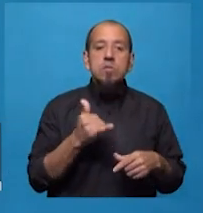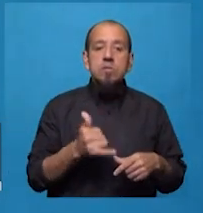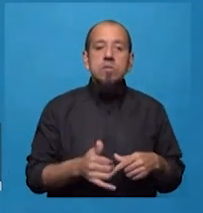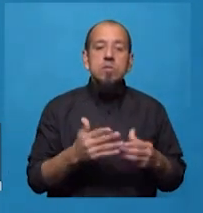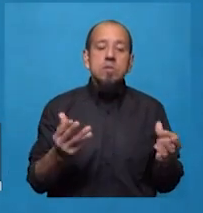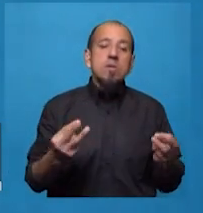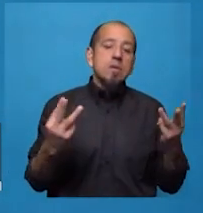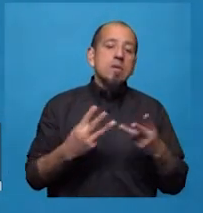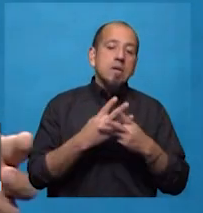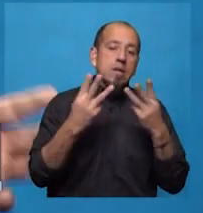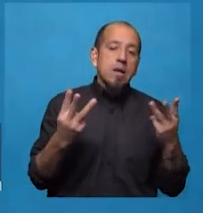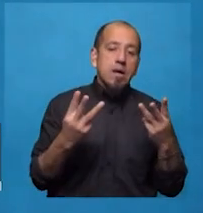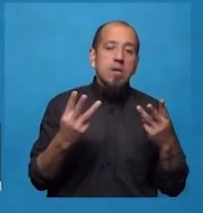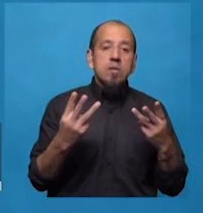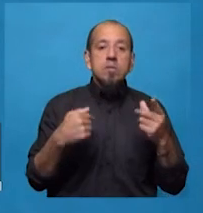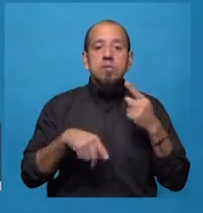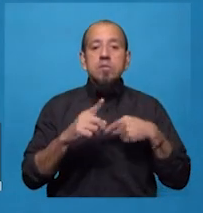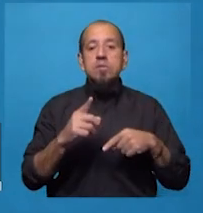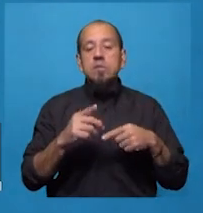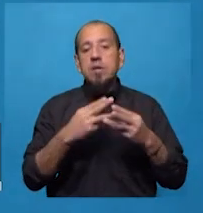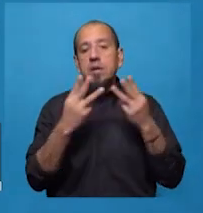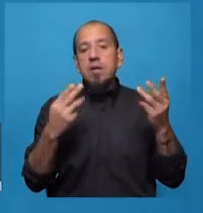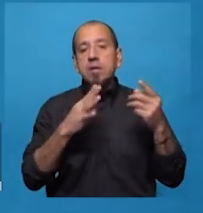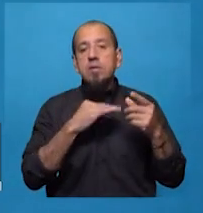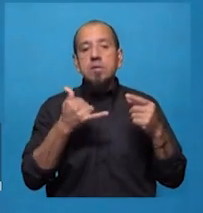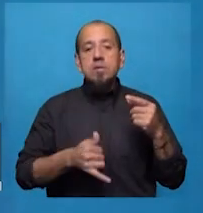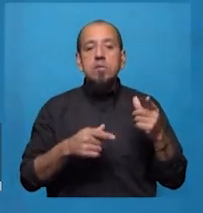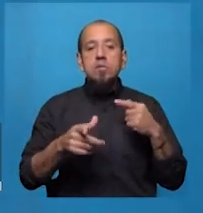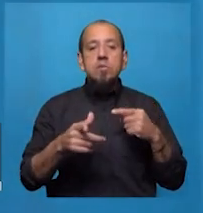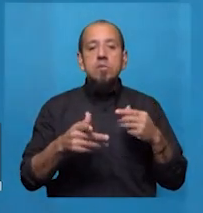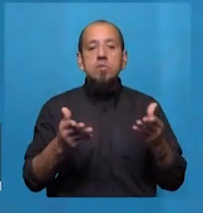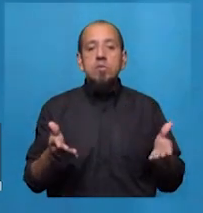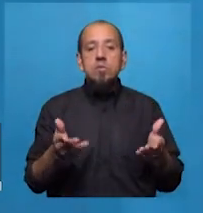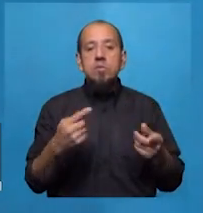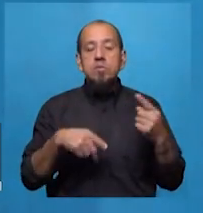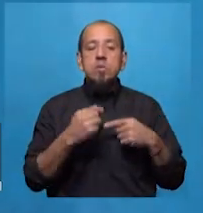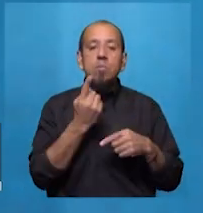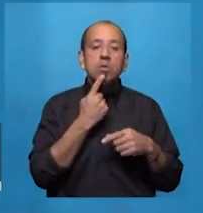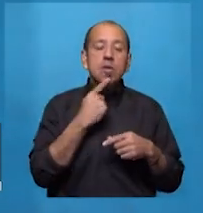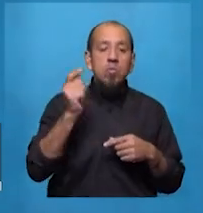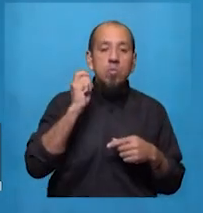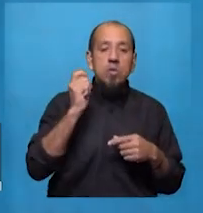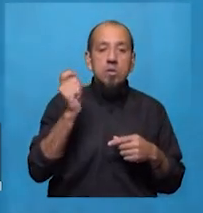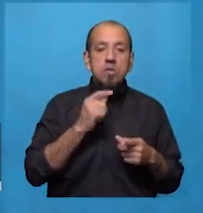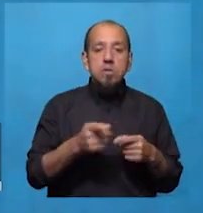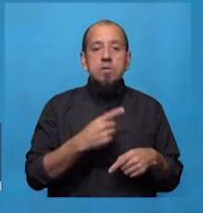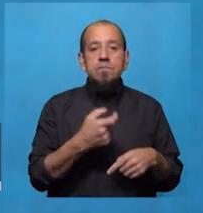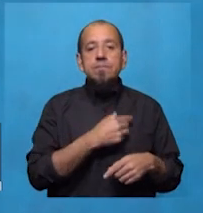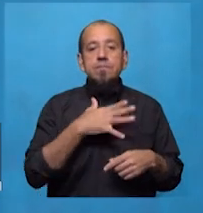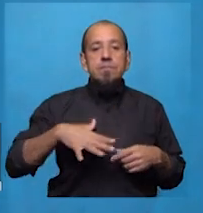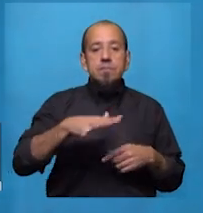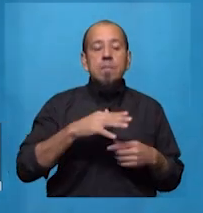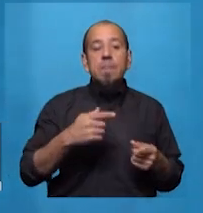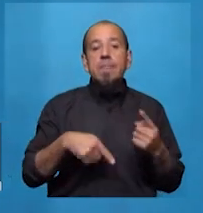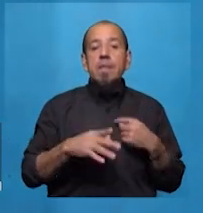sumamente más complejo y multidimensional tiene que haber un regreso de la política pública de la política social a